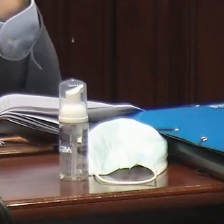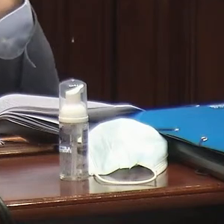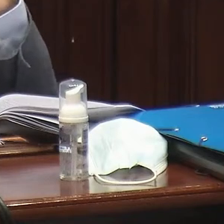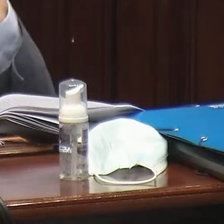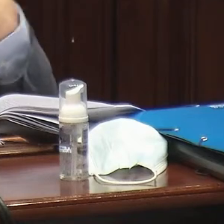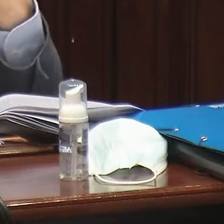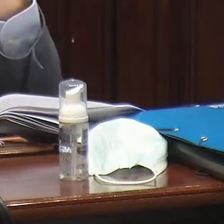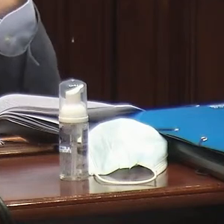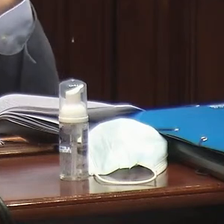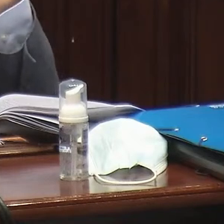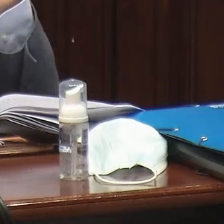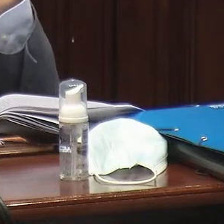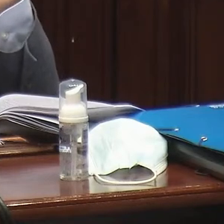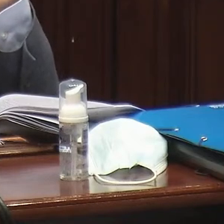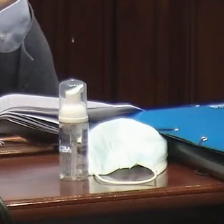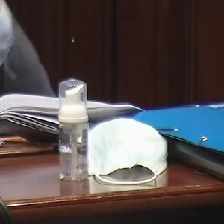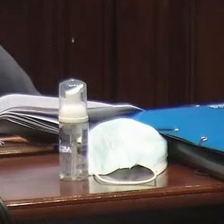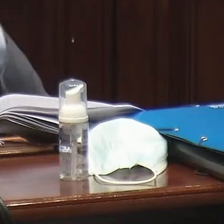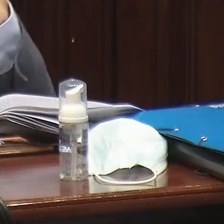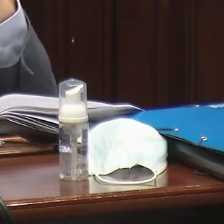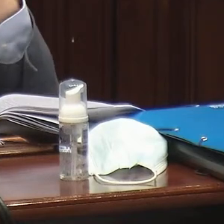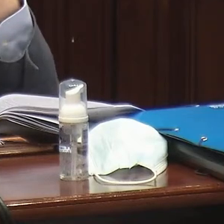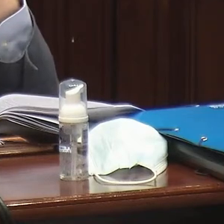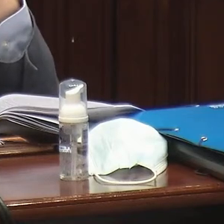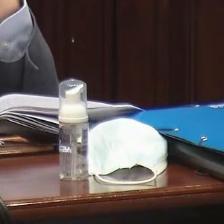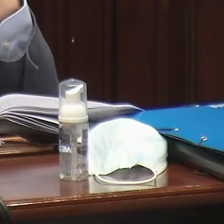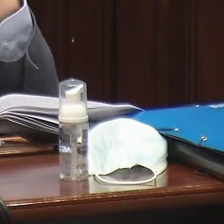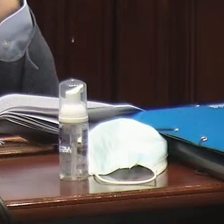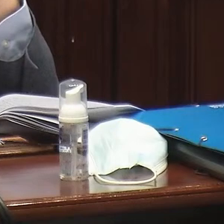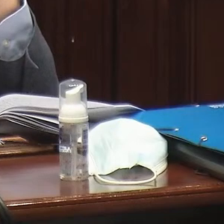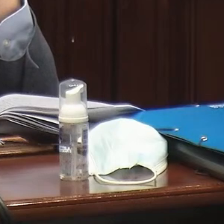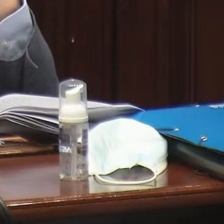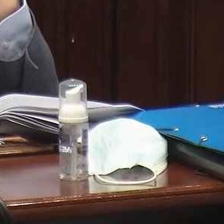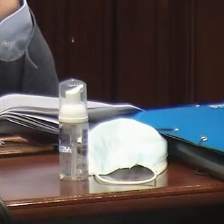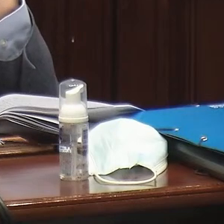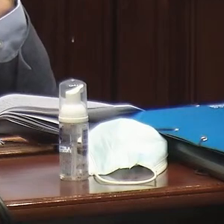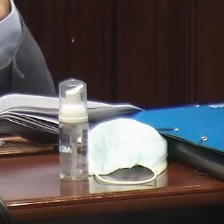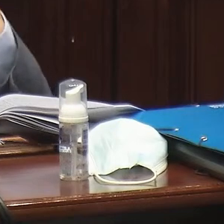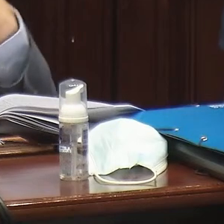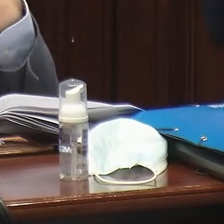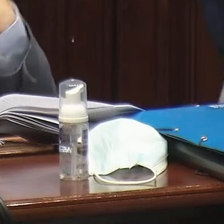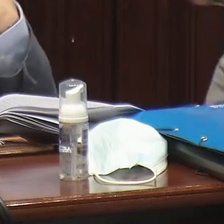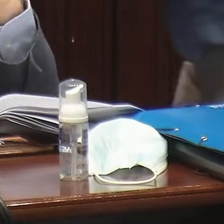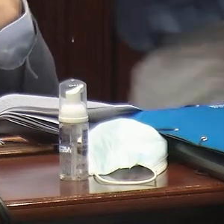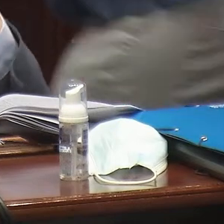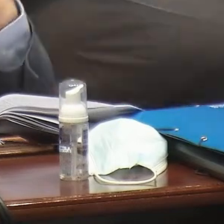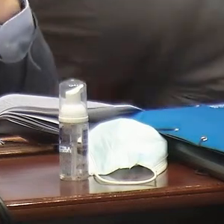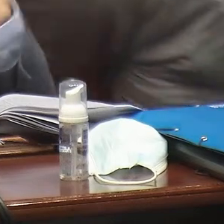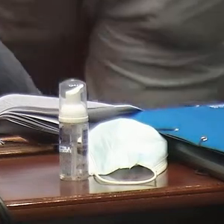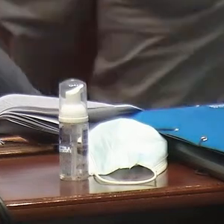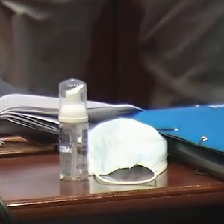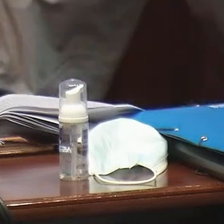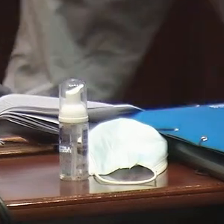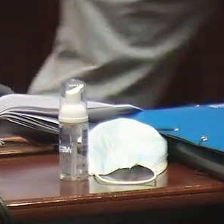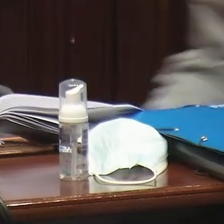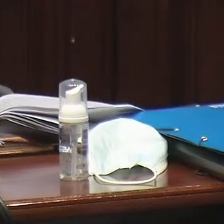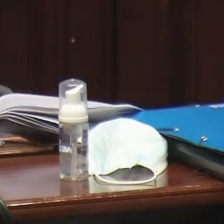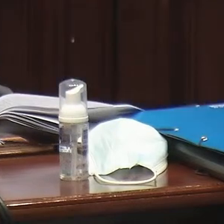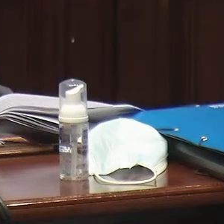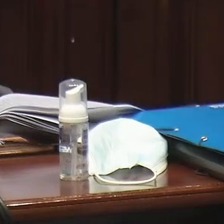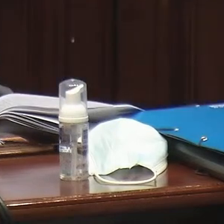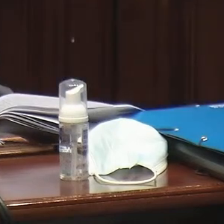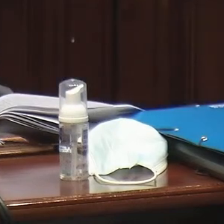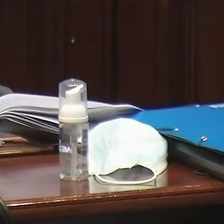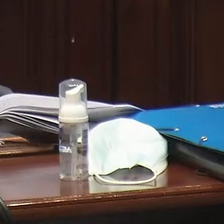normas y principios en el desempeño de su cargo los funcionarios públicos deben actuar con preeminencia